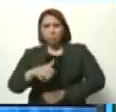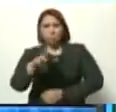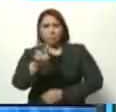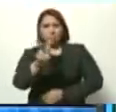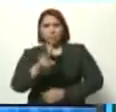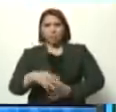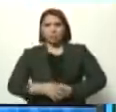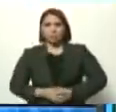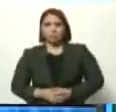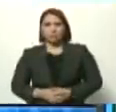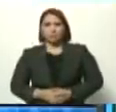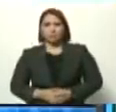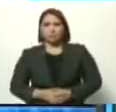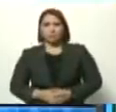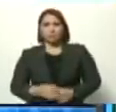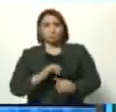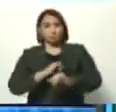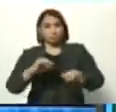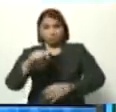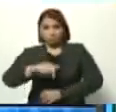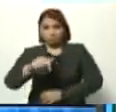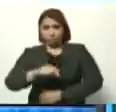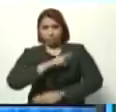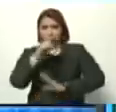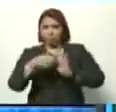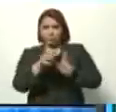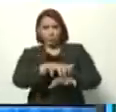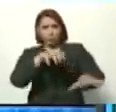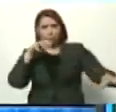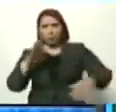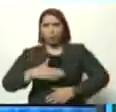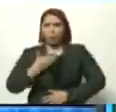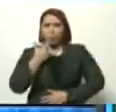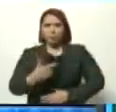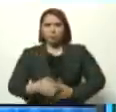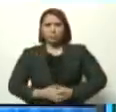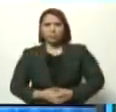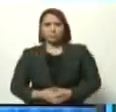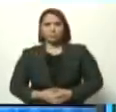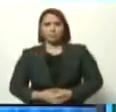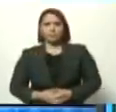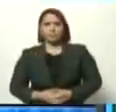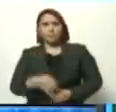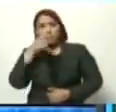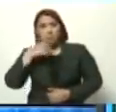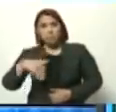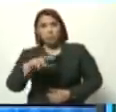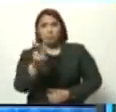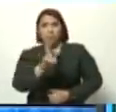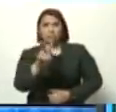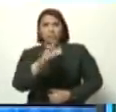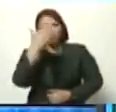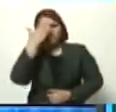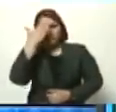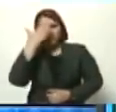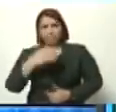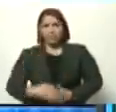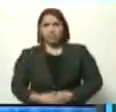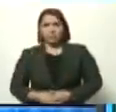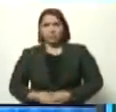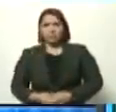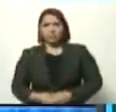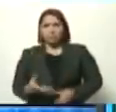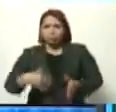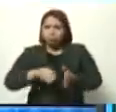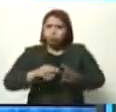venezolano. Y ya hoy, en absoluta mayoría, podemos decir que el pueblo venezolano sabe y reencuentra